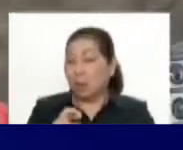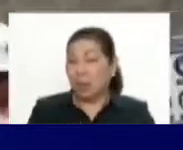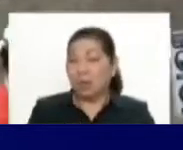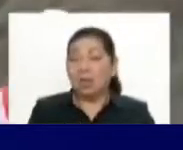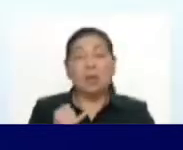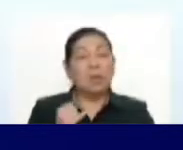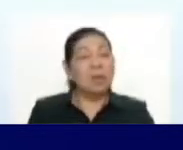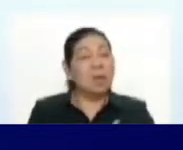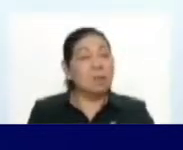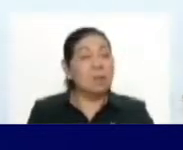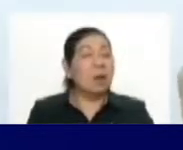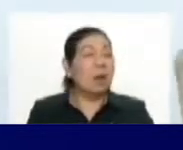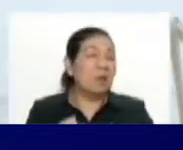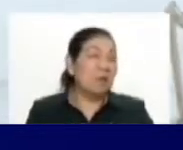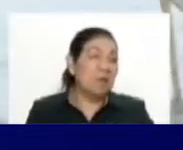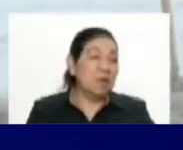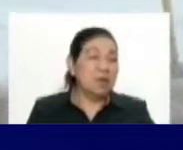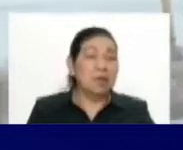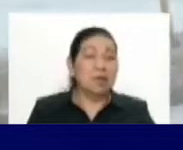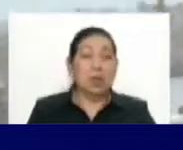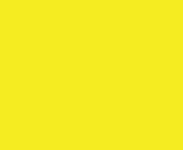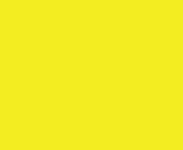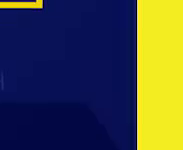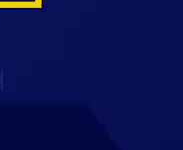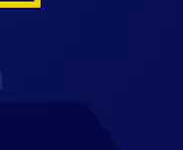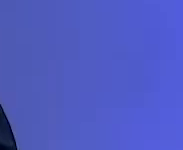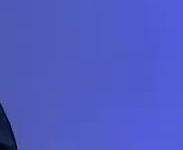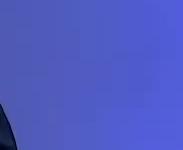megaobra culminará a fines del 2024.